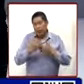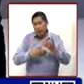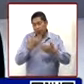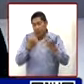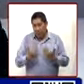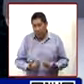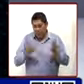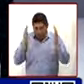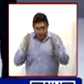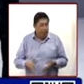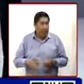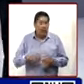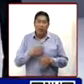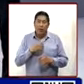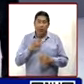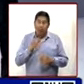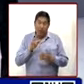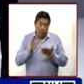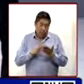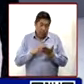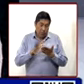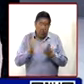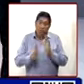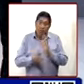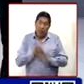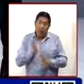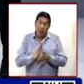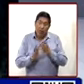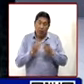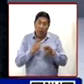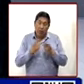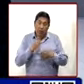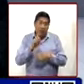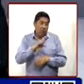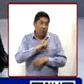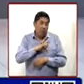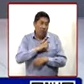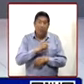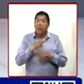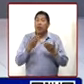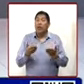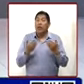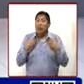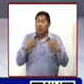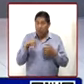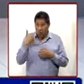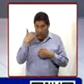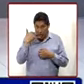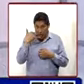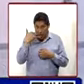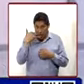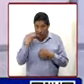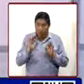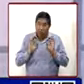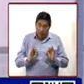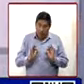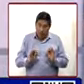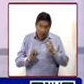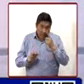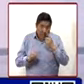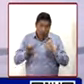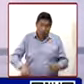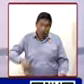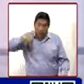en eso ahora. Bueno. Y precisamente es una aplicación gratuita, la maneja la Policía Boliviana. Sí. Acá incluso tenemos un número de teléfono fijo. Sí. Y tenemos